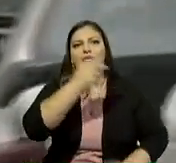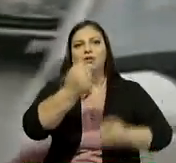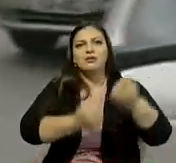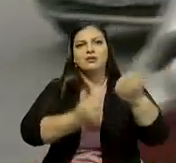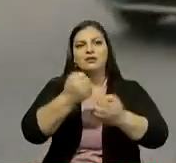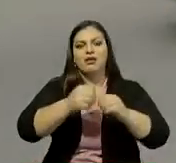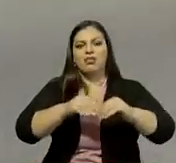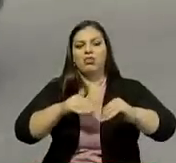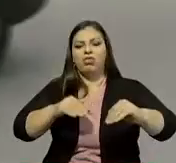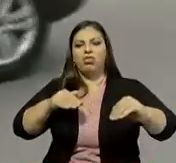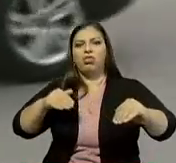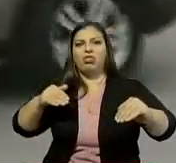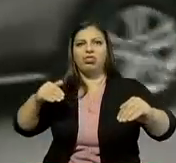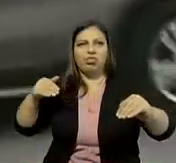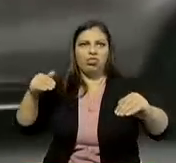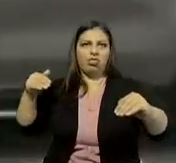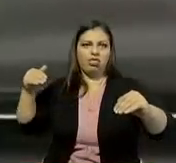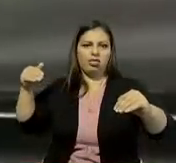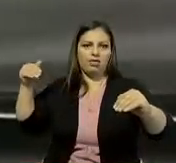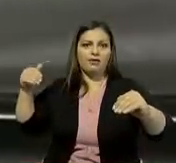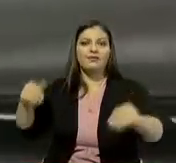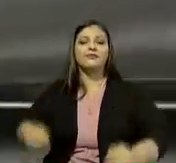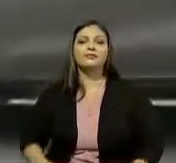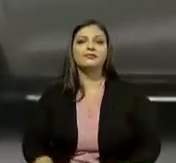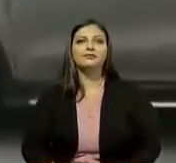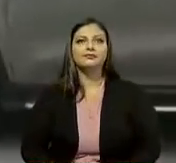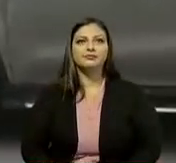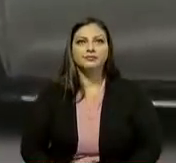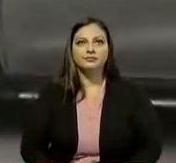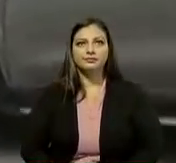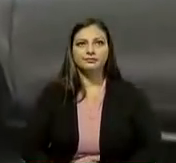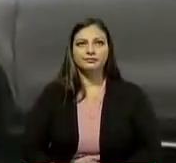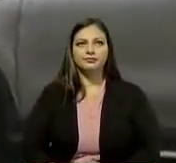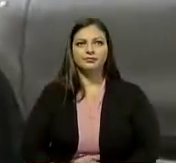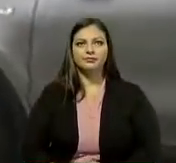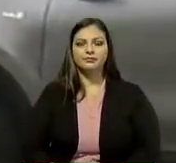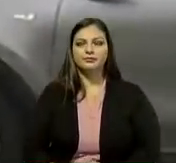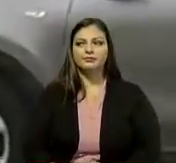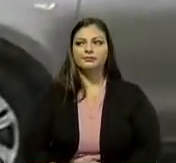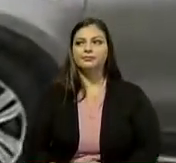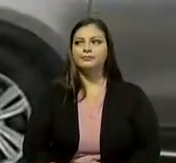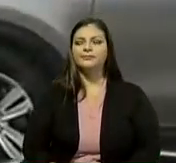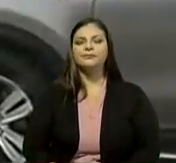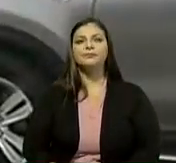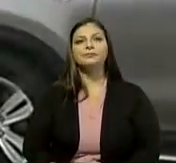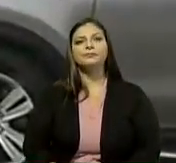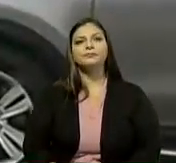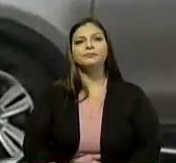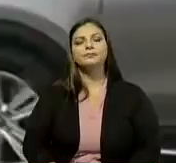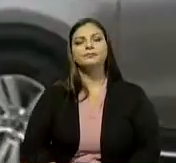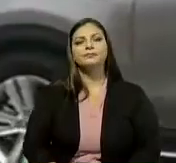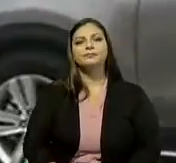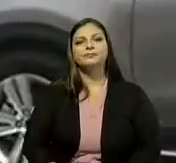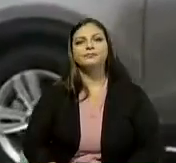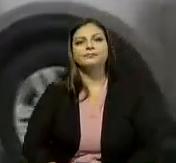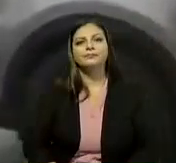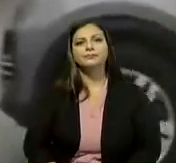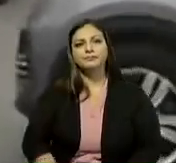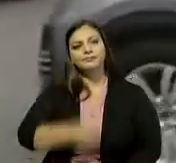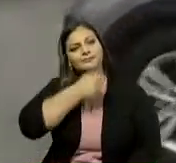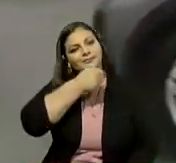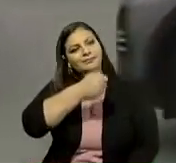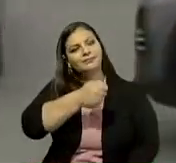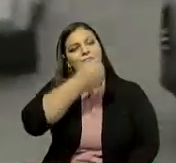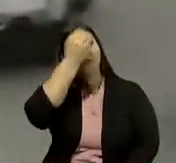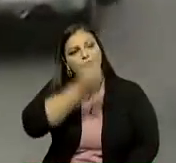habitantes de esta ciudadela y de otras aledañas ya lo vamos inmediatamente como los habitantes de la zona buenos días me